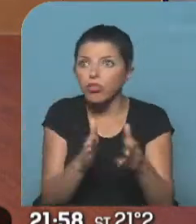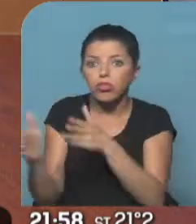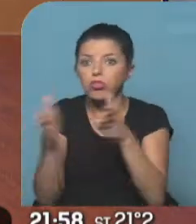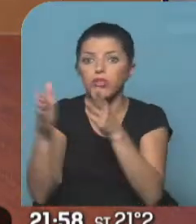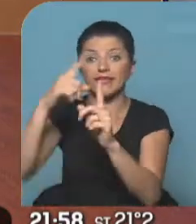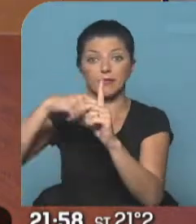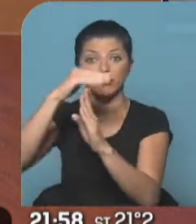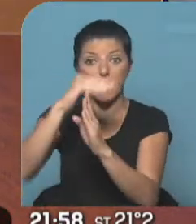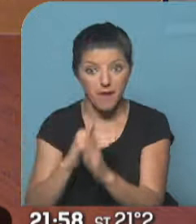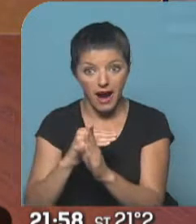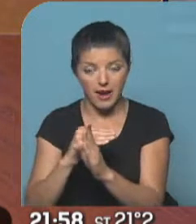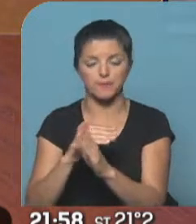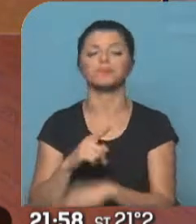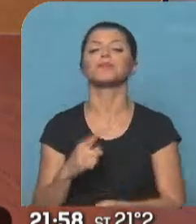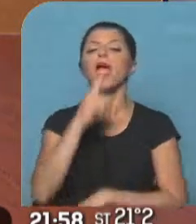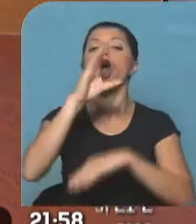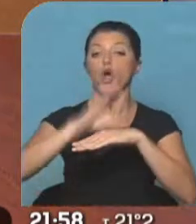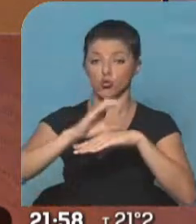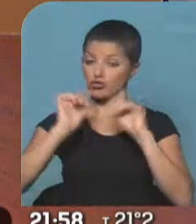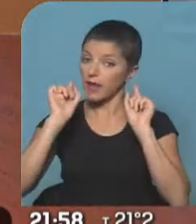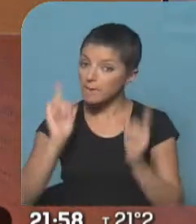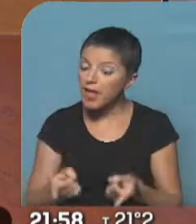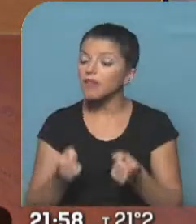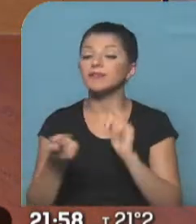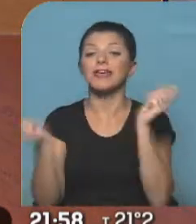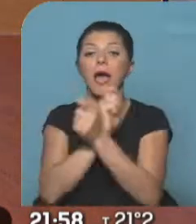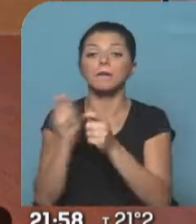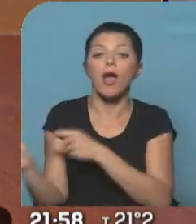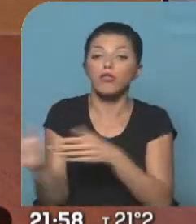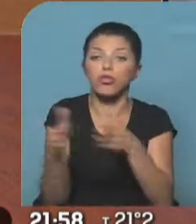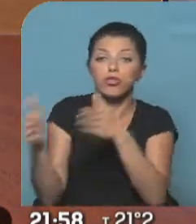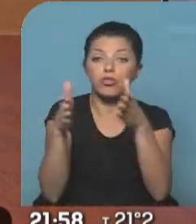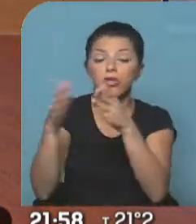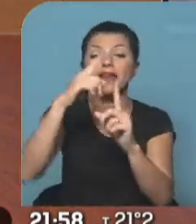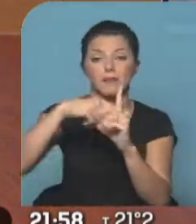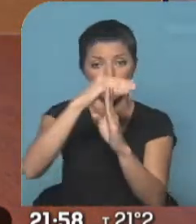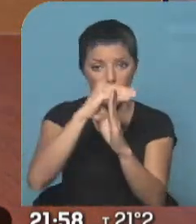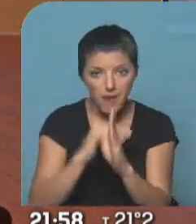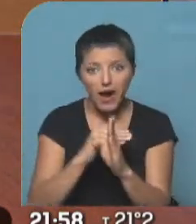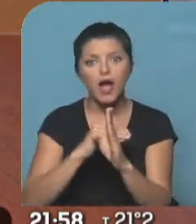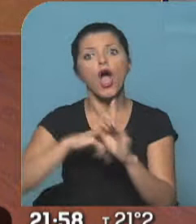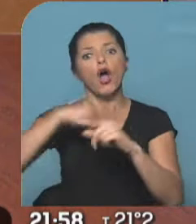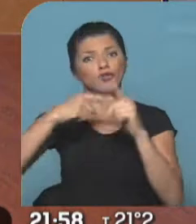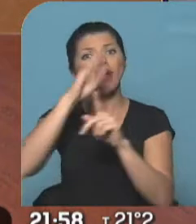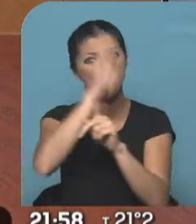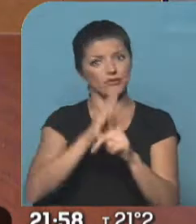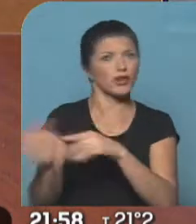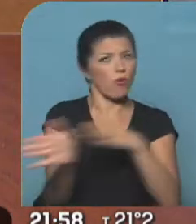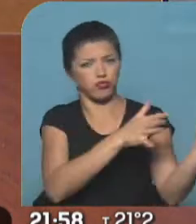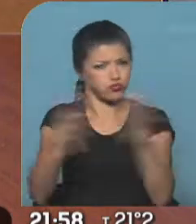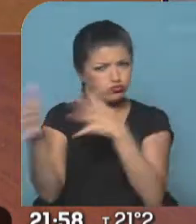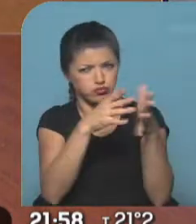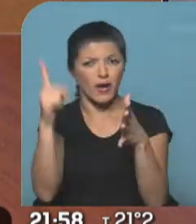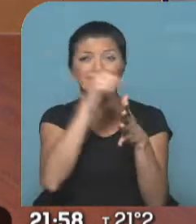la temperatura. Sobre la región de Cuyo, aquí también el viento cambiará al sudeste, descenderá la temperatura, seguirá soplando viento muy fuerte en la alta cordillera, más